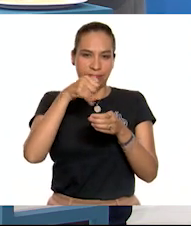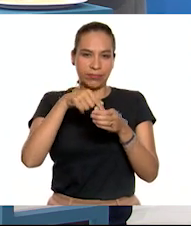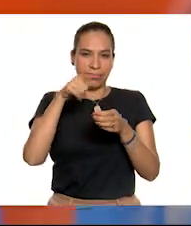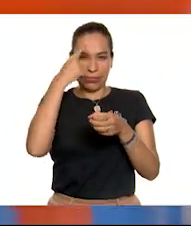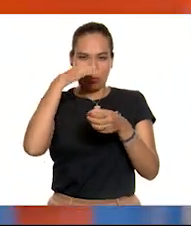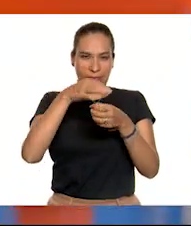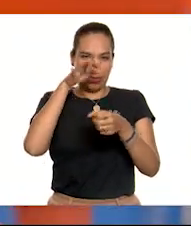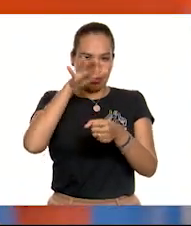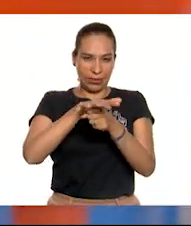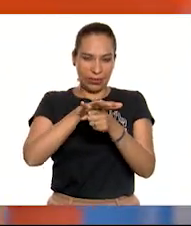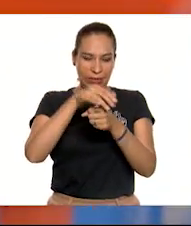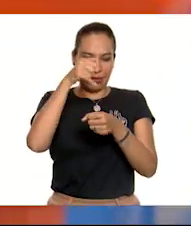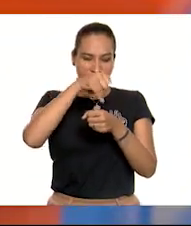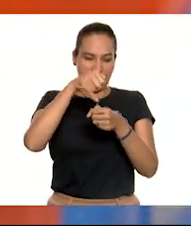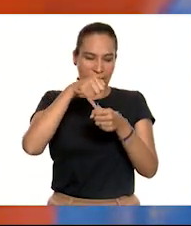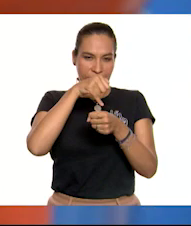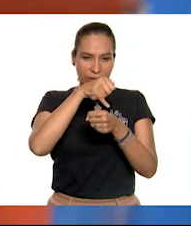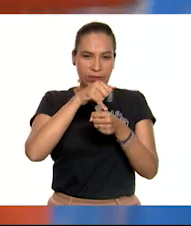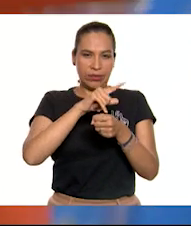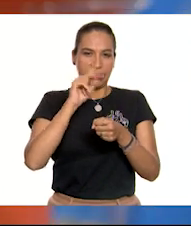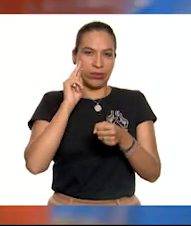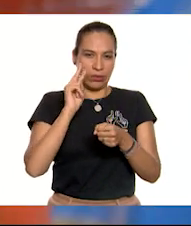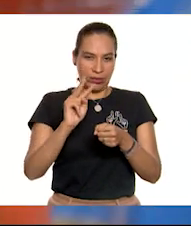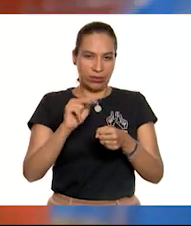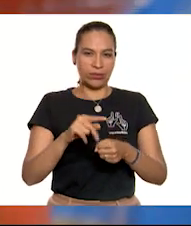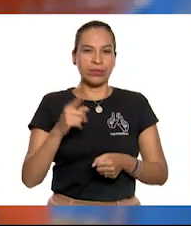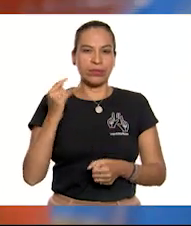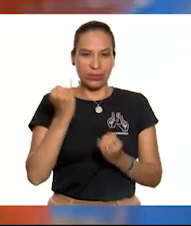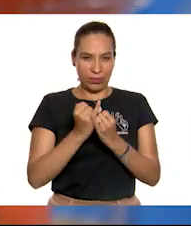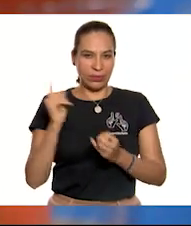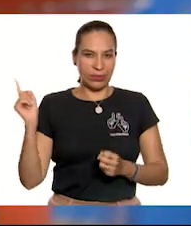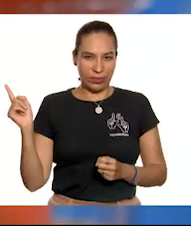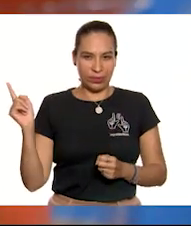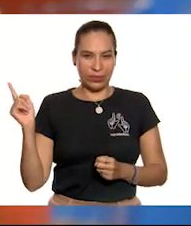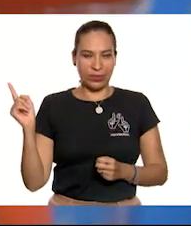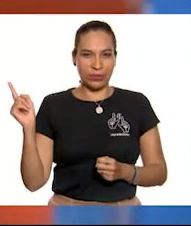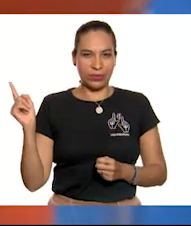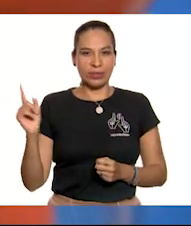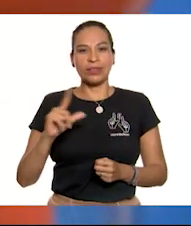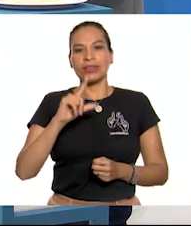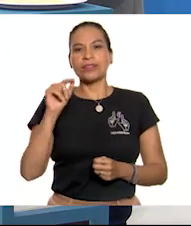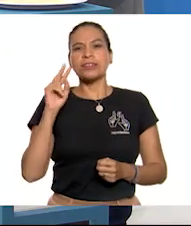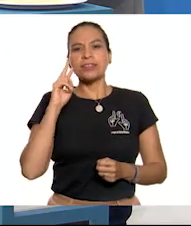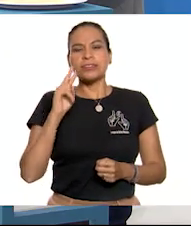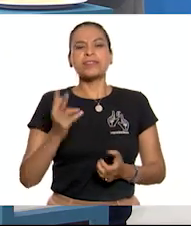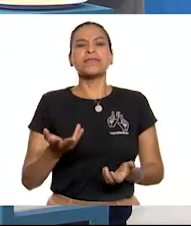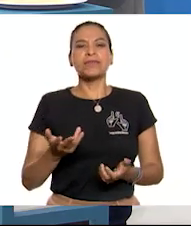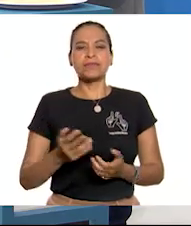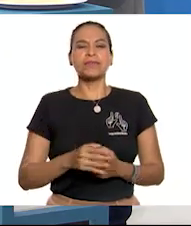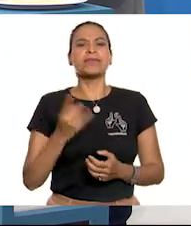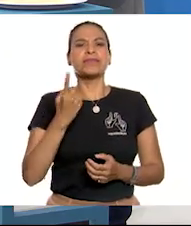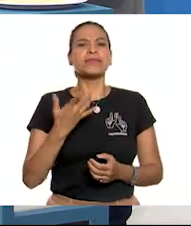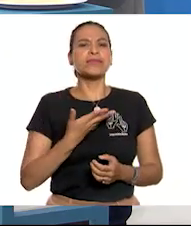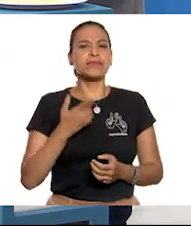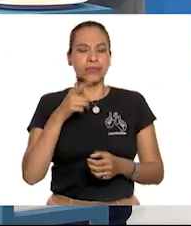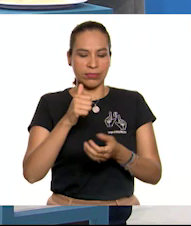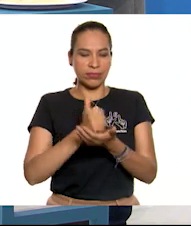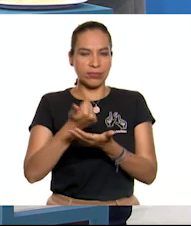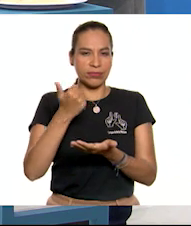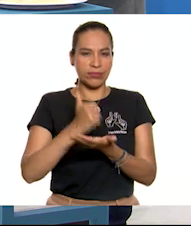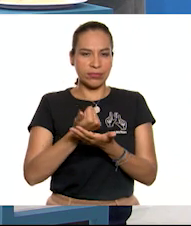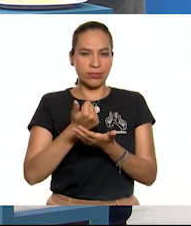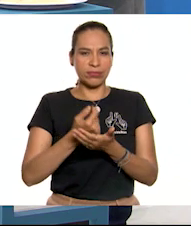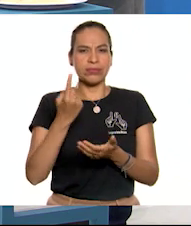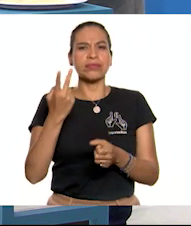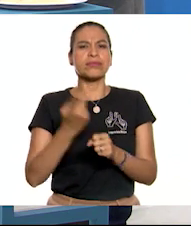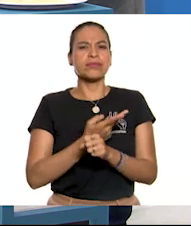tapa. Vamos a voltear, aquí se ven, miren. Vamos a voltear la tapa y vamos a ver qué es lo que, la botella, y vamos a ver qué